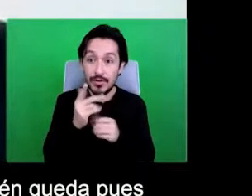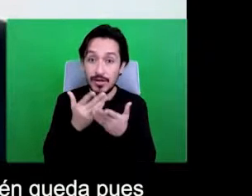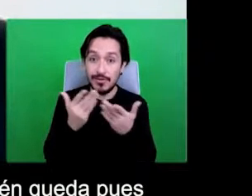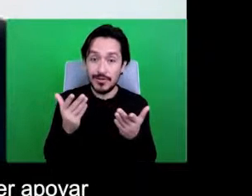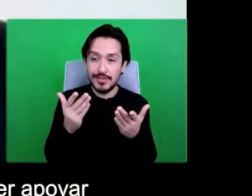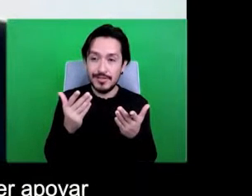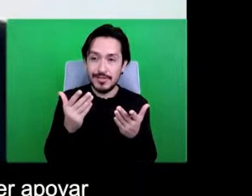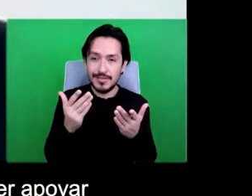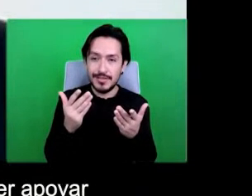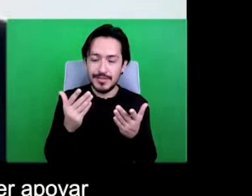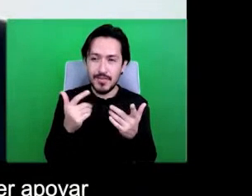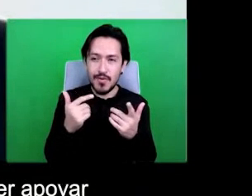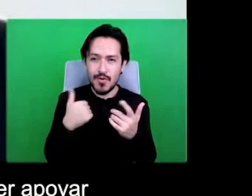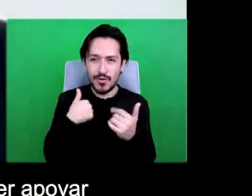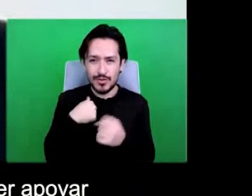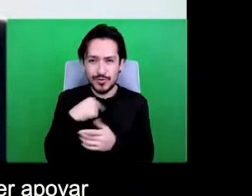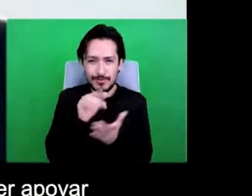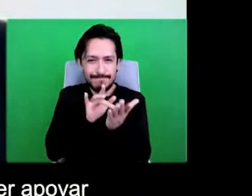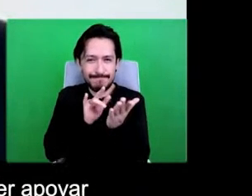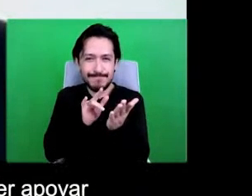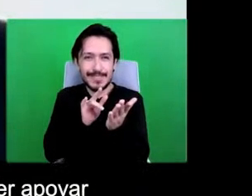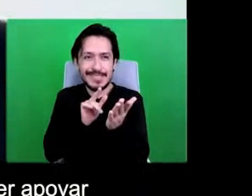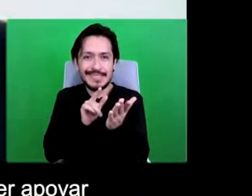Secretaría de Cultura para